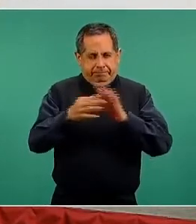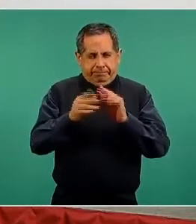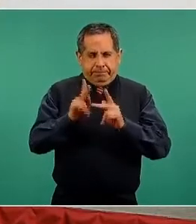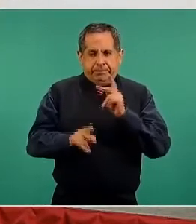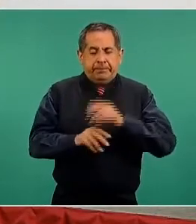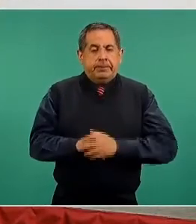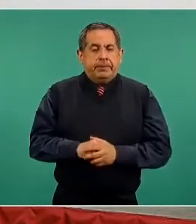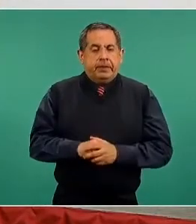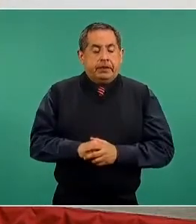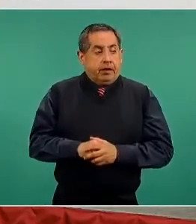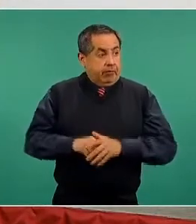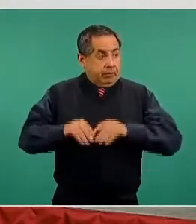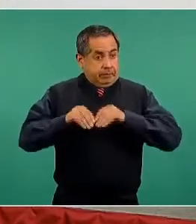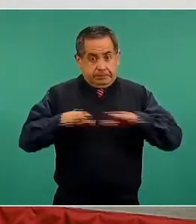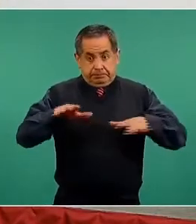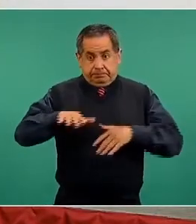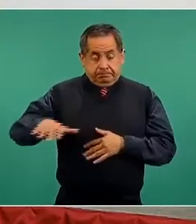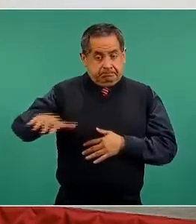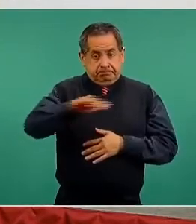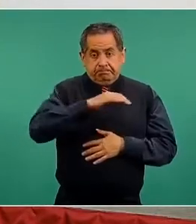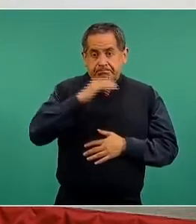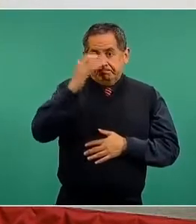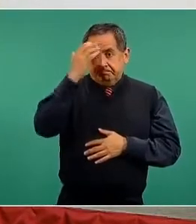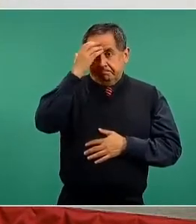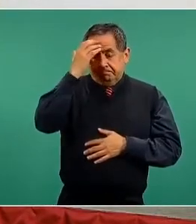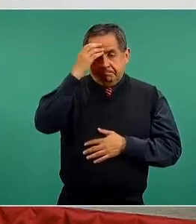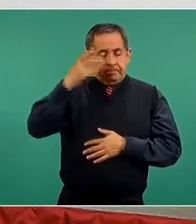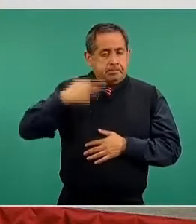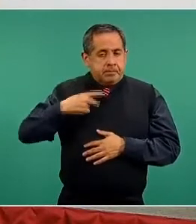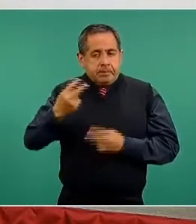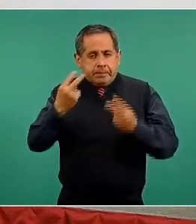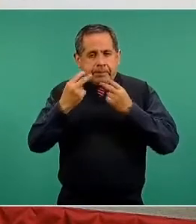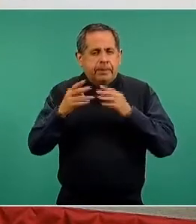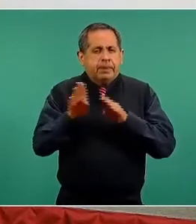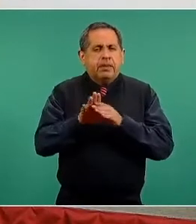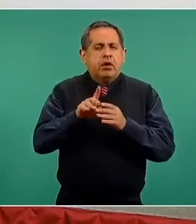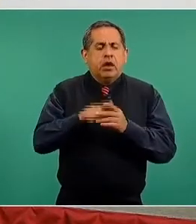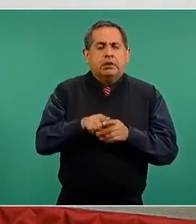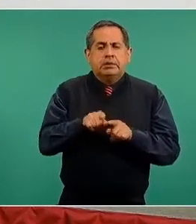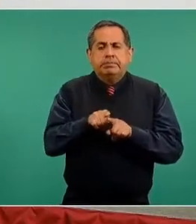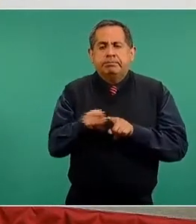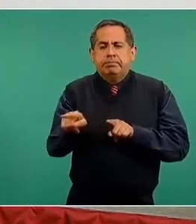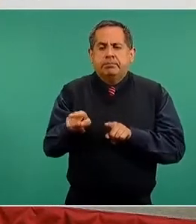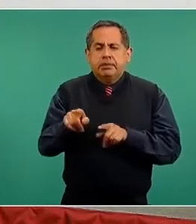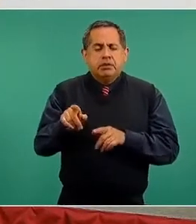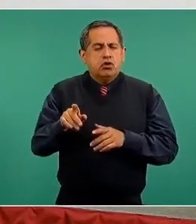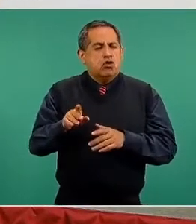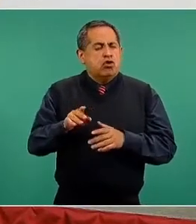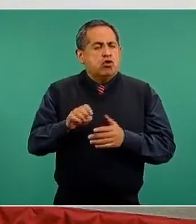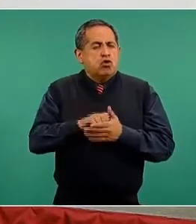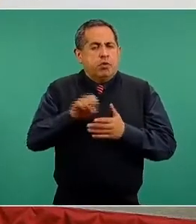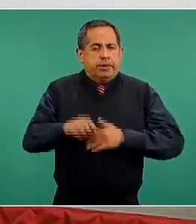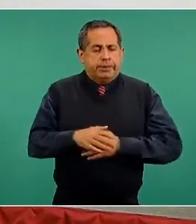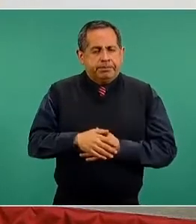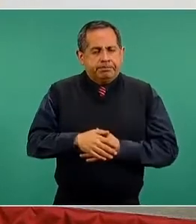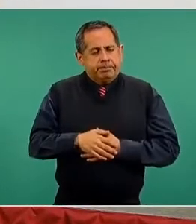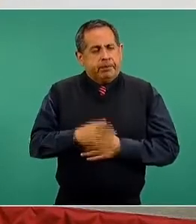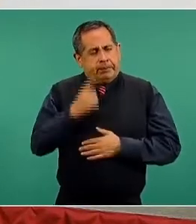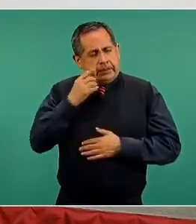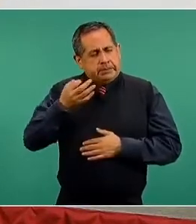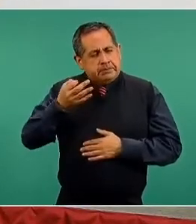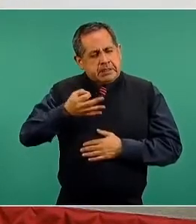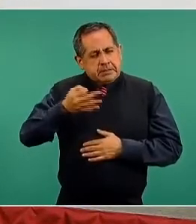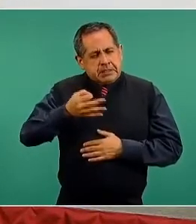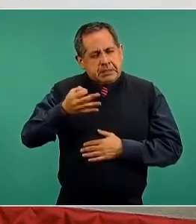Sesgo, para conocimiento general de la población que nos escucha, se refiere a una desviación en la apreciación de un fenómeno, vamos a